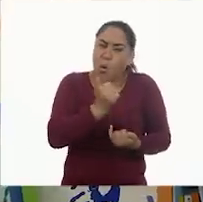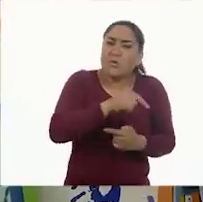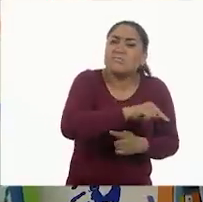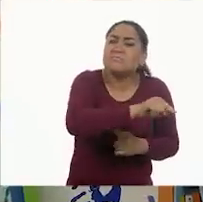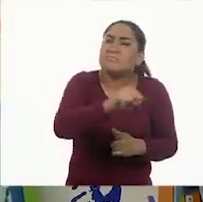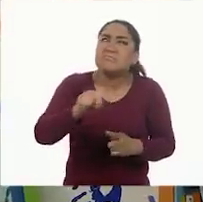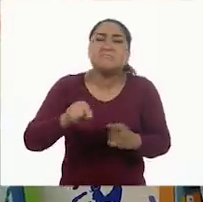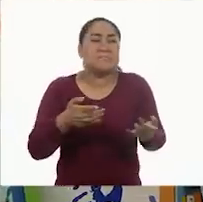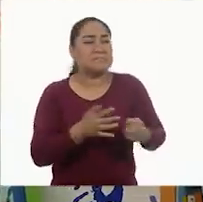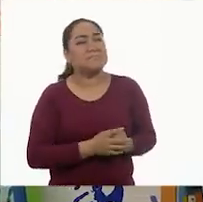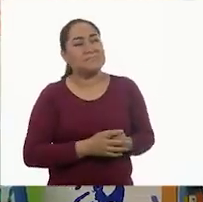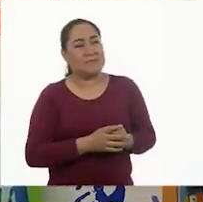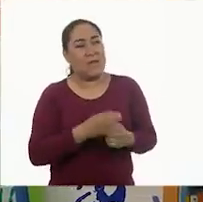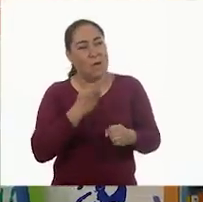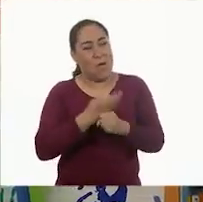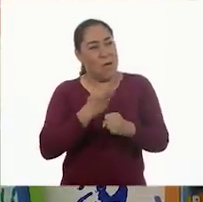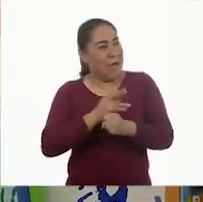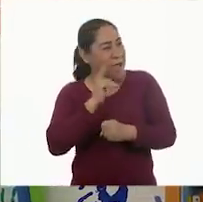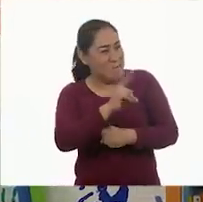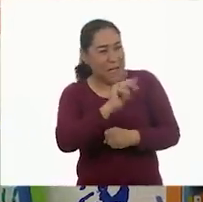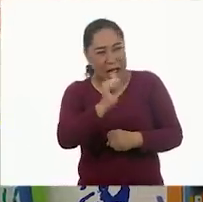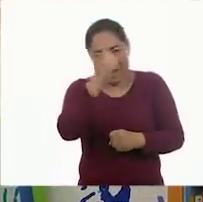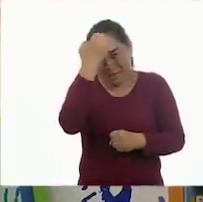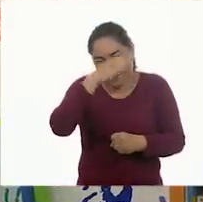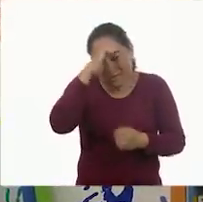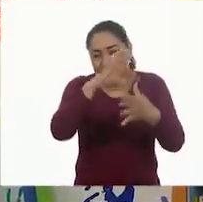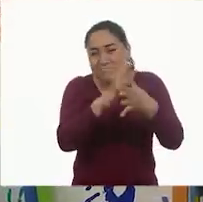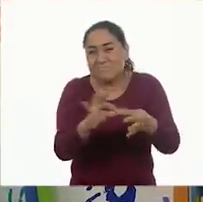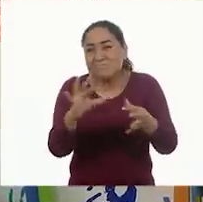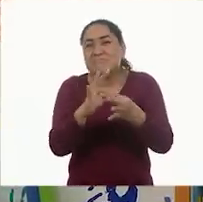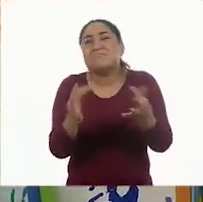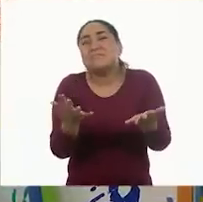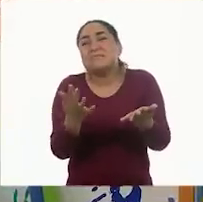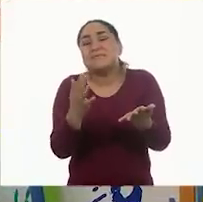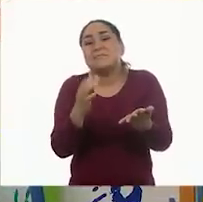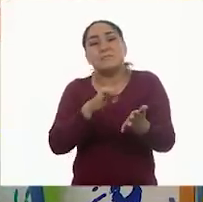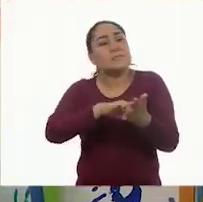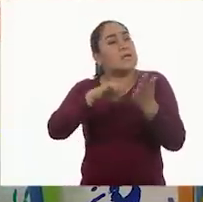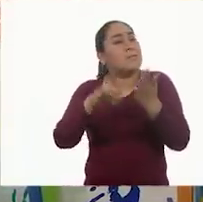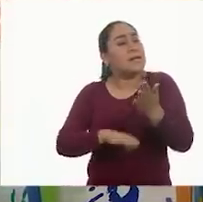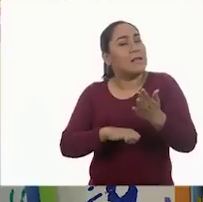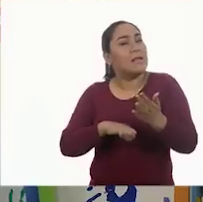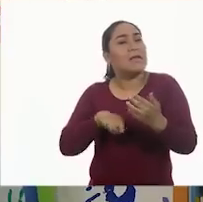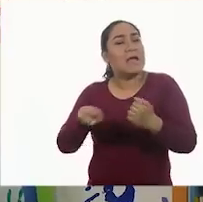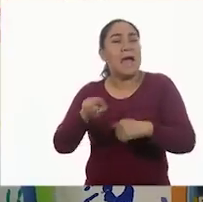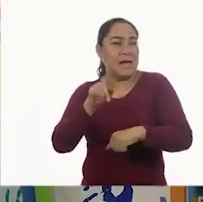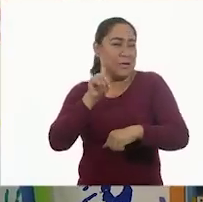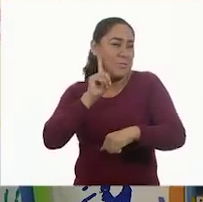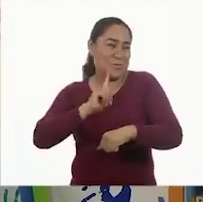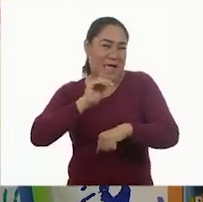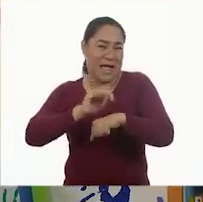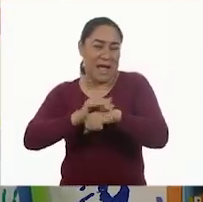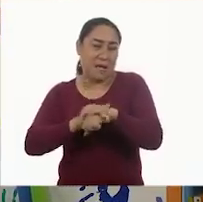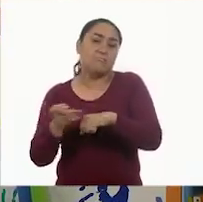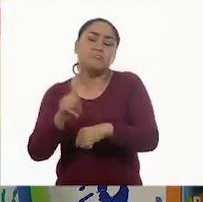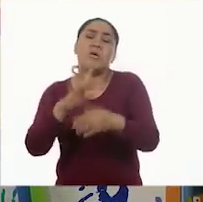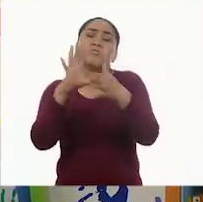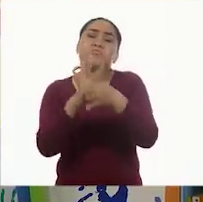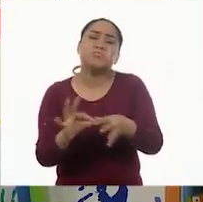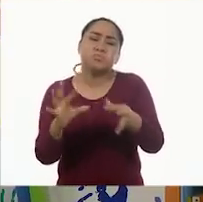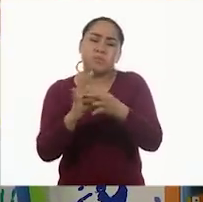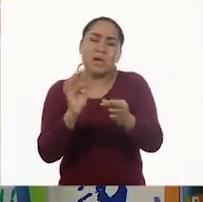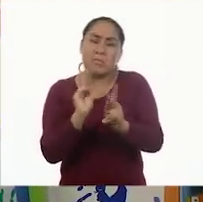¿Qué tal las experiencias que nos contaron, por ejemplo, de de nuestra amiga que nos platica